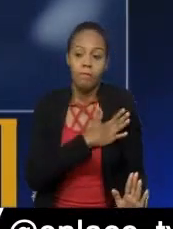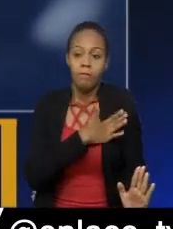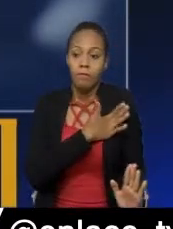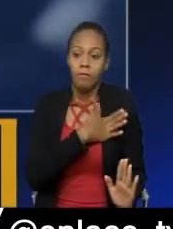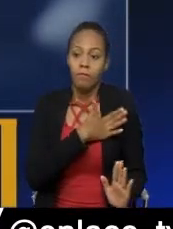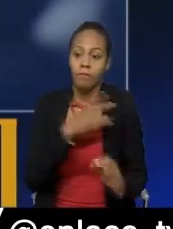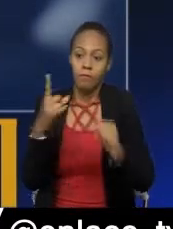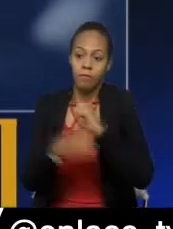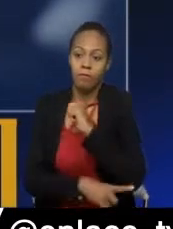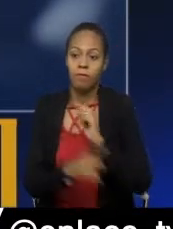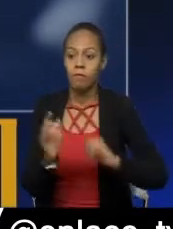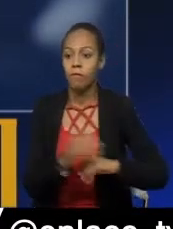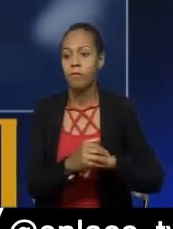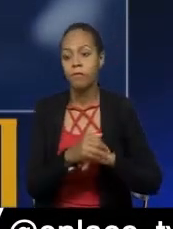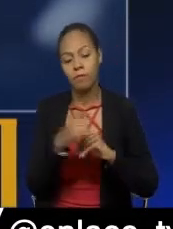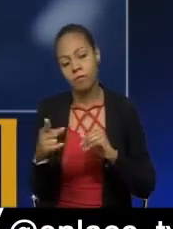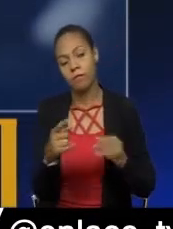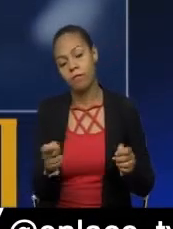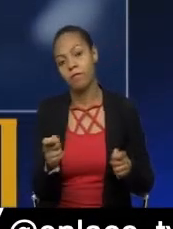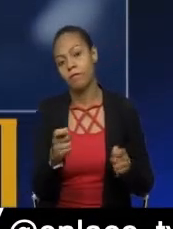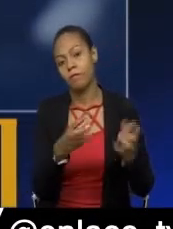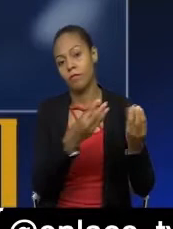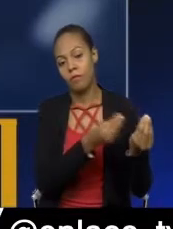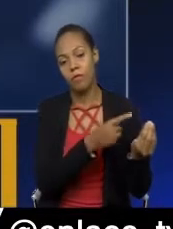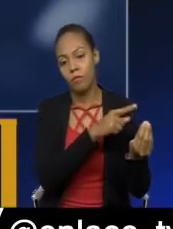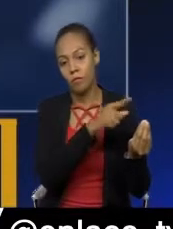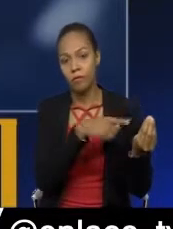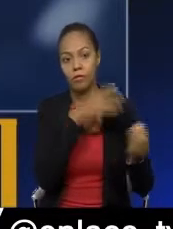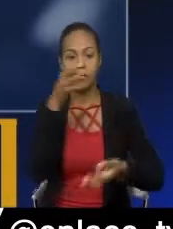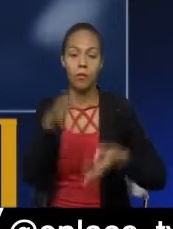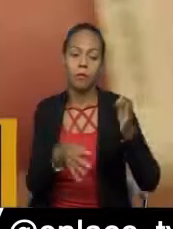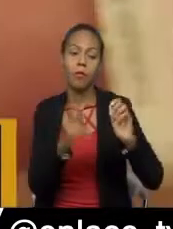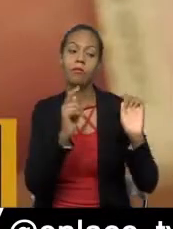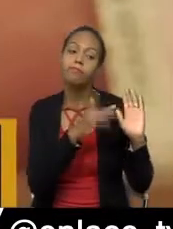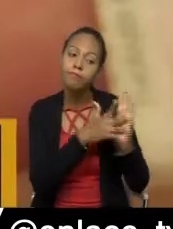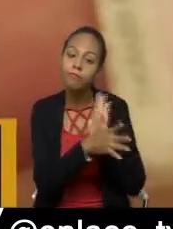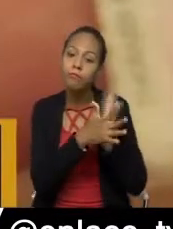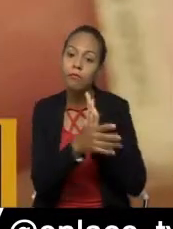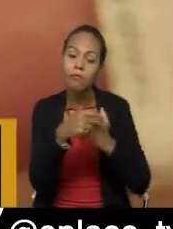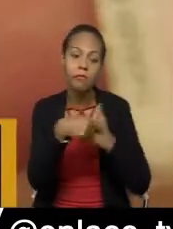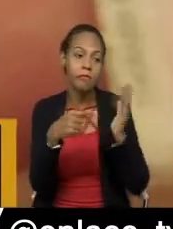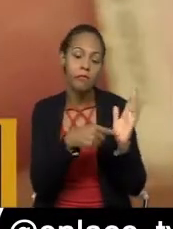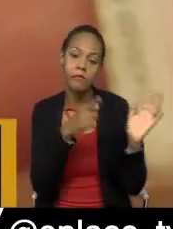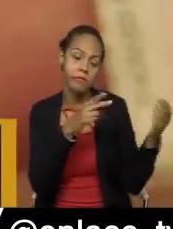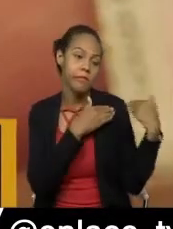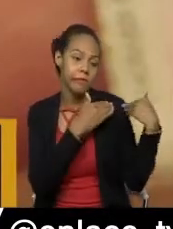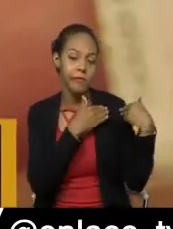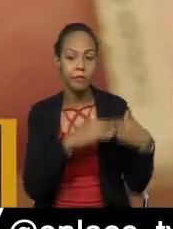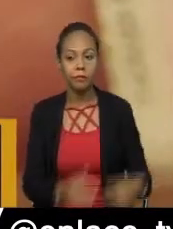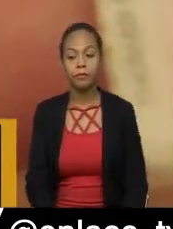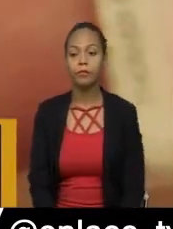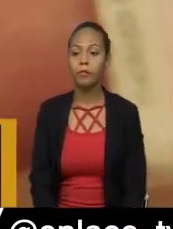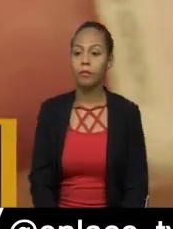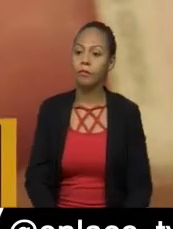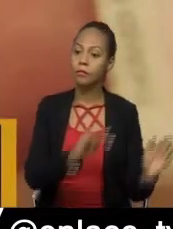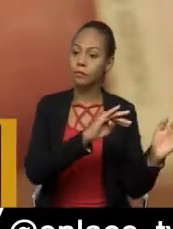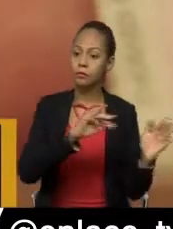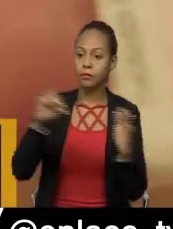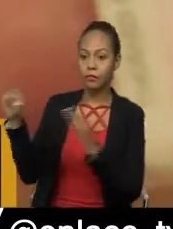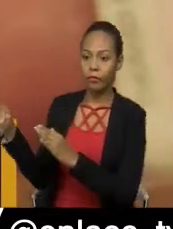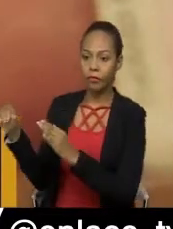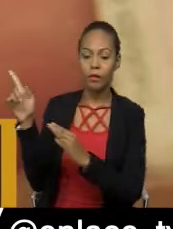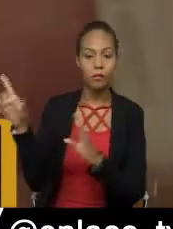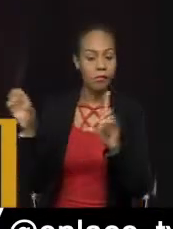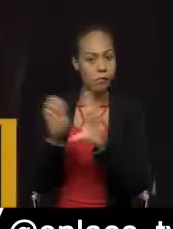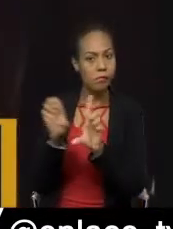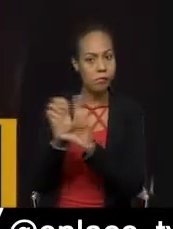a la autoridad judicial, que inicialmente pues eso fue lo que se hizo. Otra de las hipótesis que Enlace Noticias conoció del deceso de la menor de